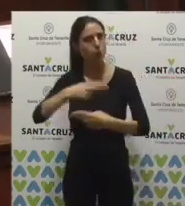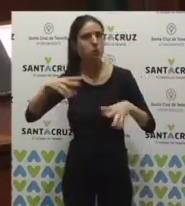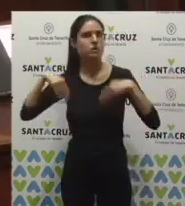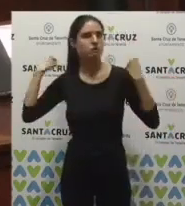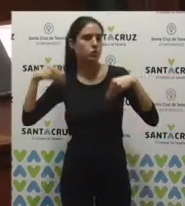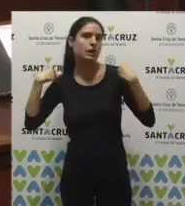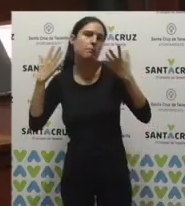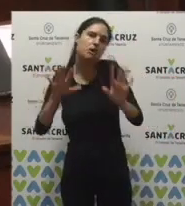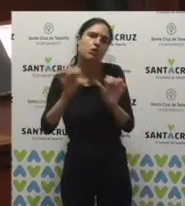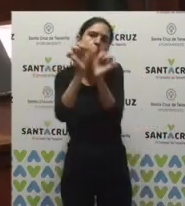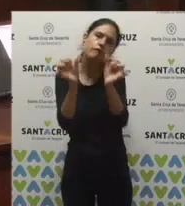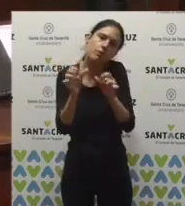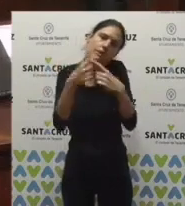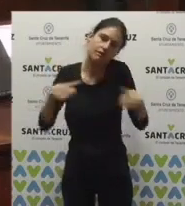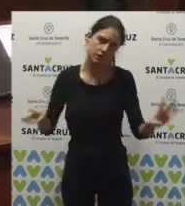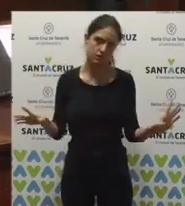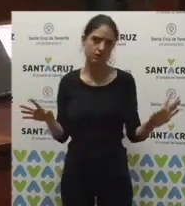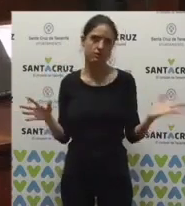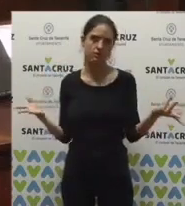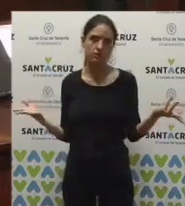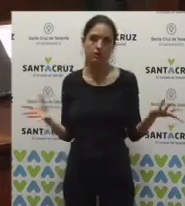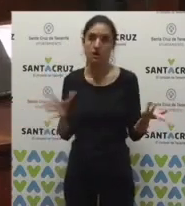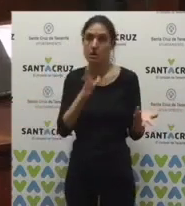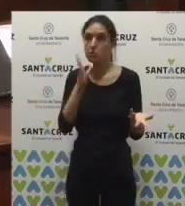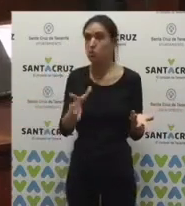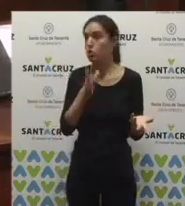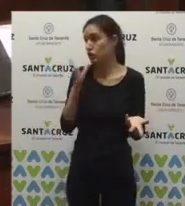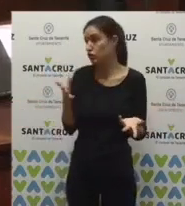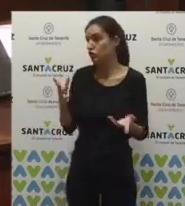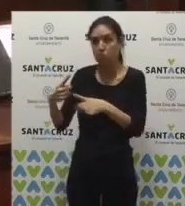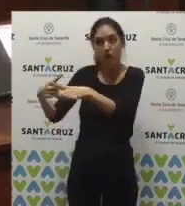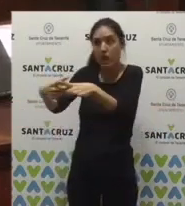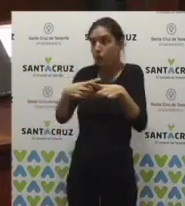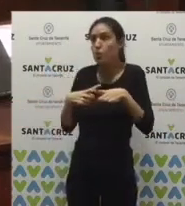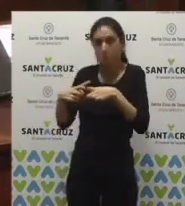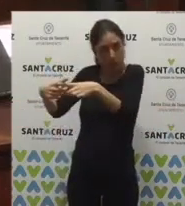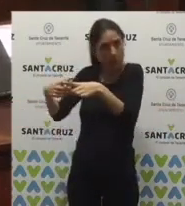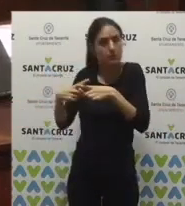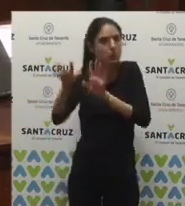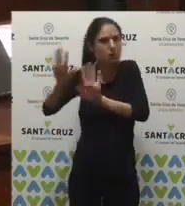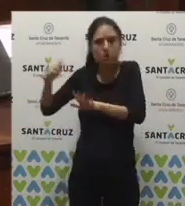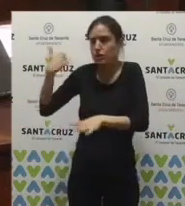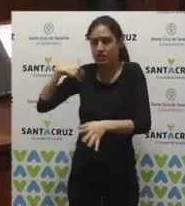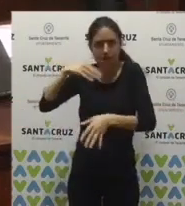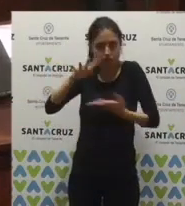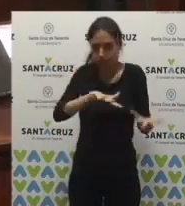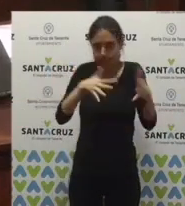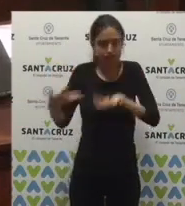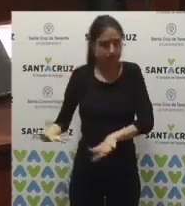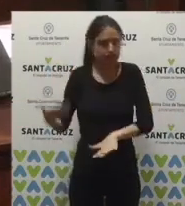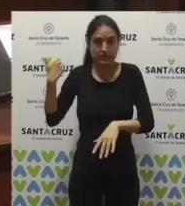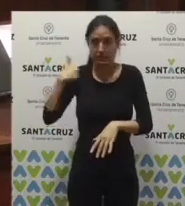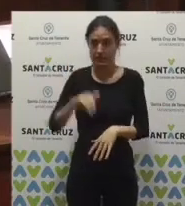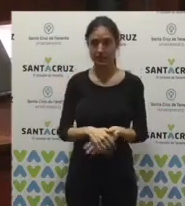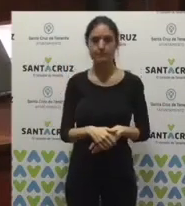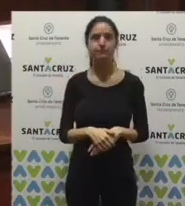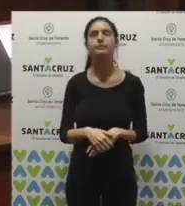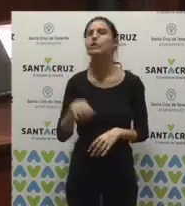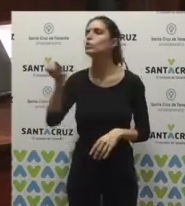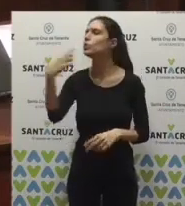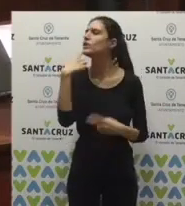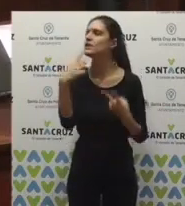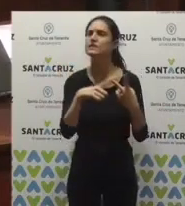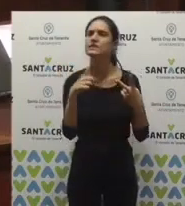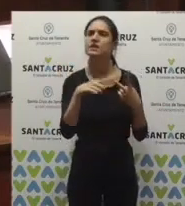es una de ellas y que por tanto la compartimos pero ya se está haciendo solicita usted pues impulsar la